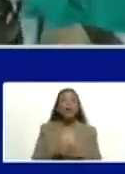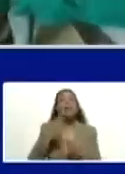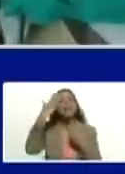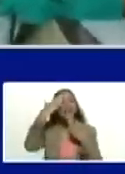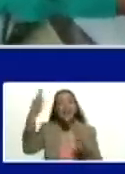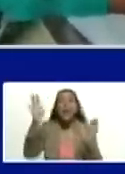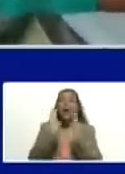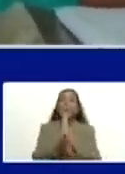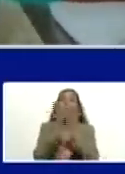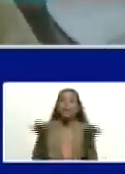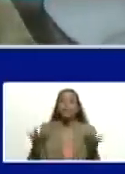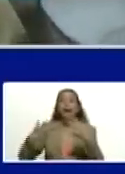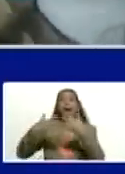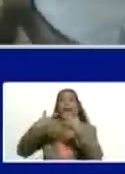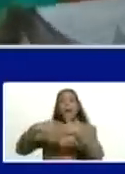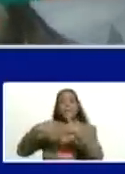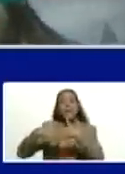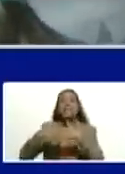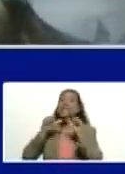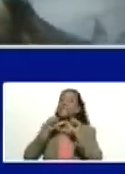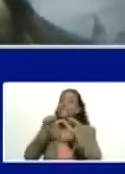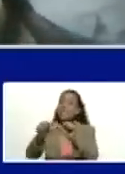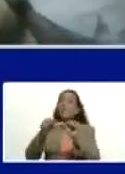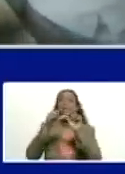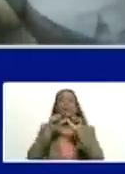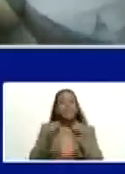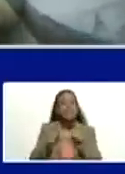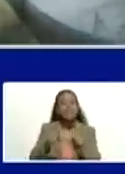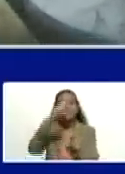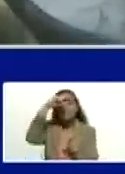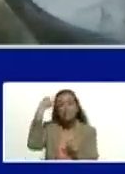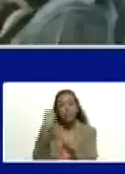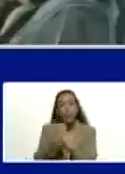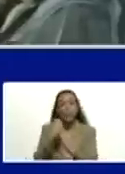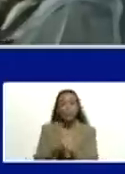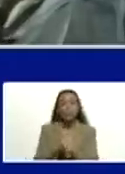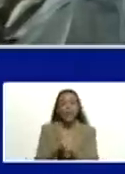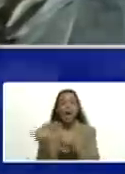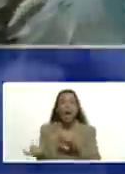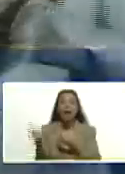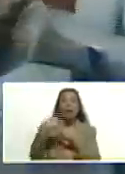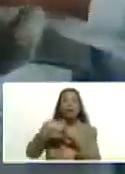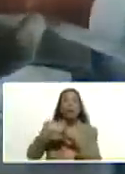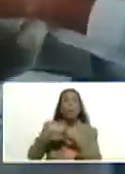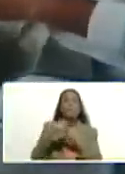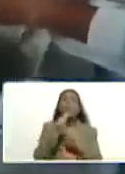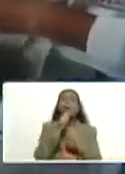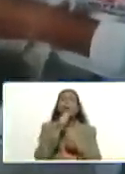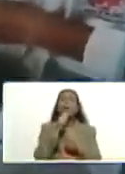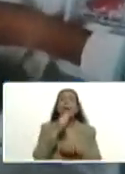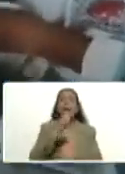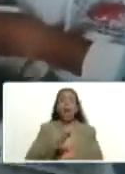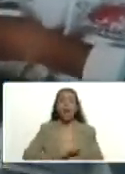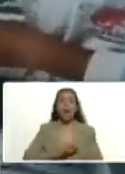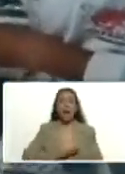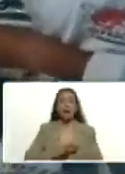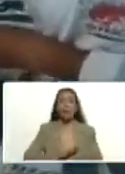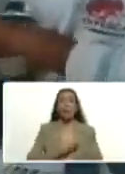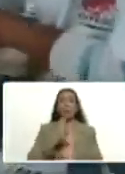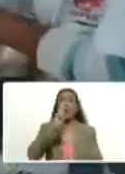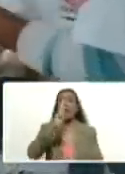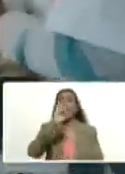allá. Sigan así. Se incorpora aquí, quiero saludarlo, el alcalde del